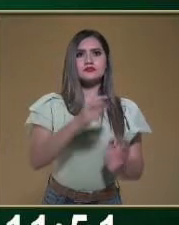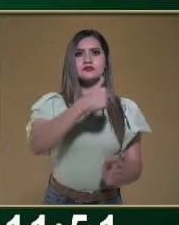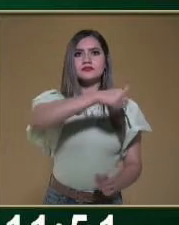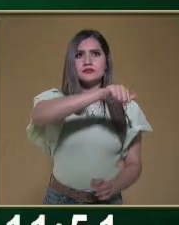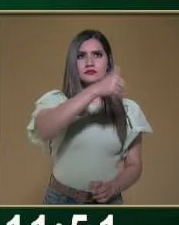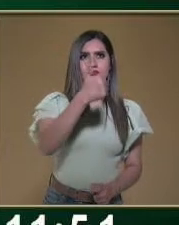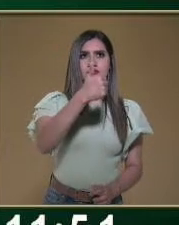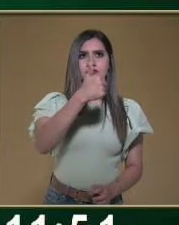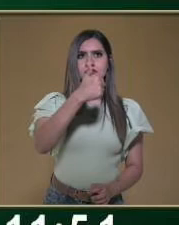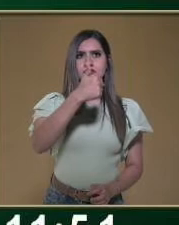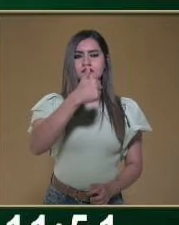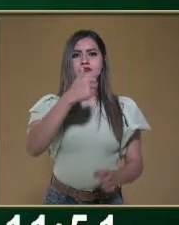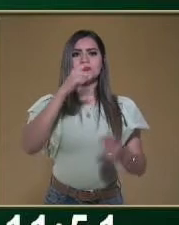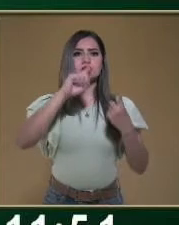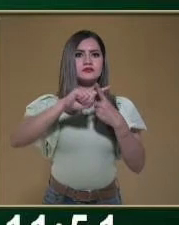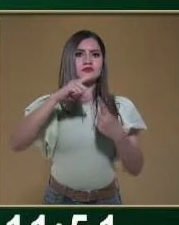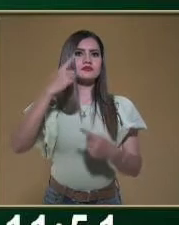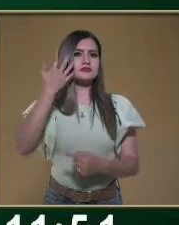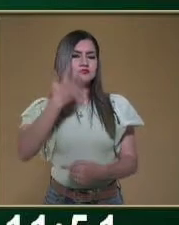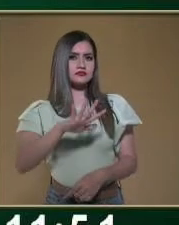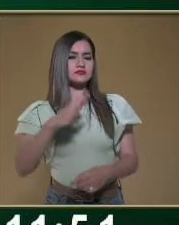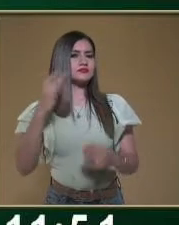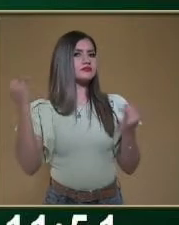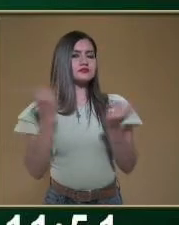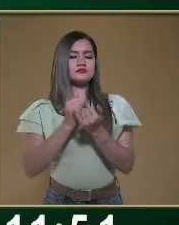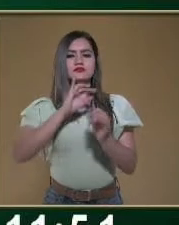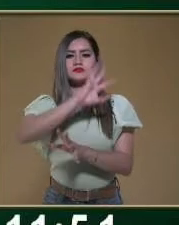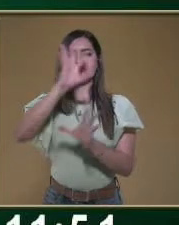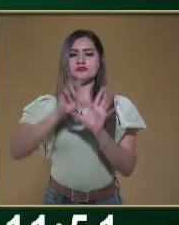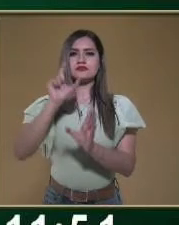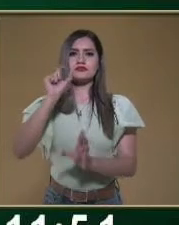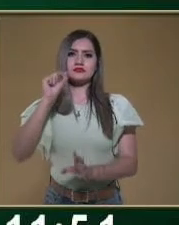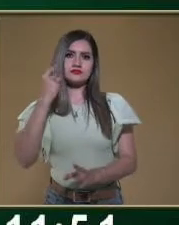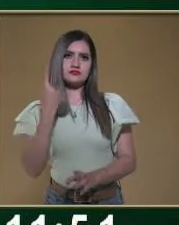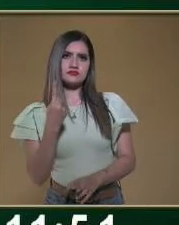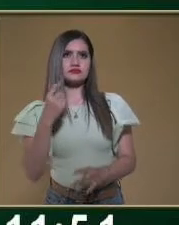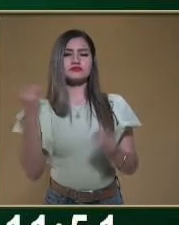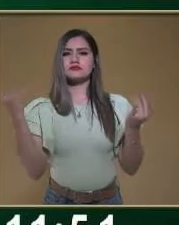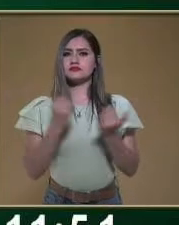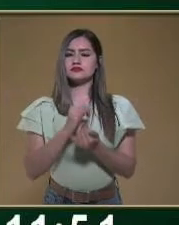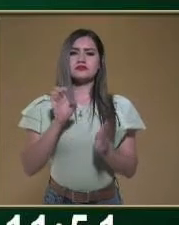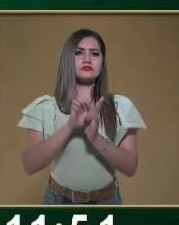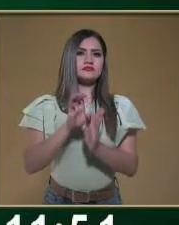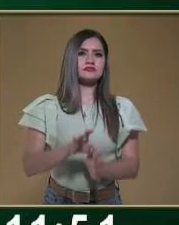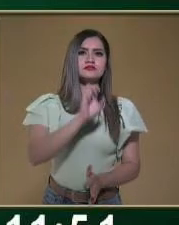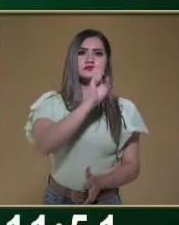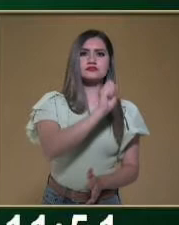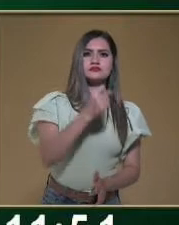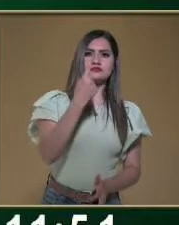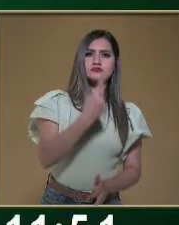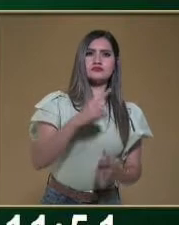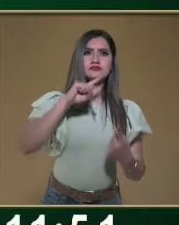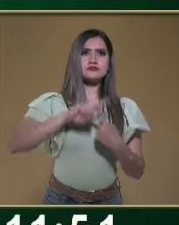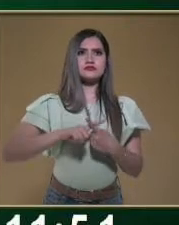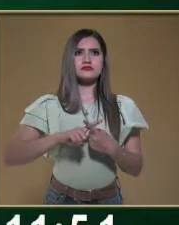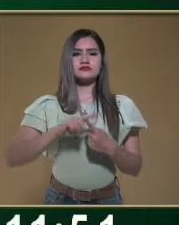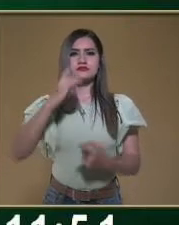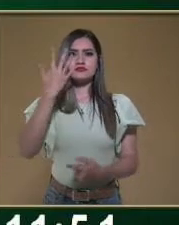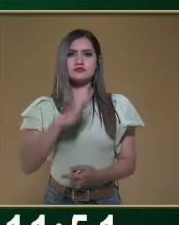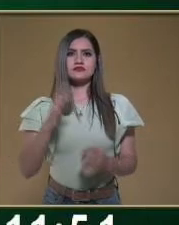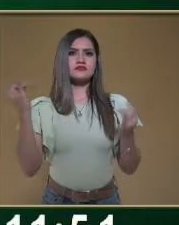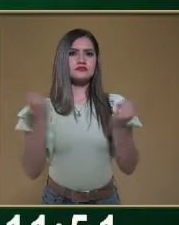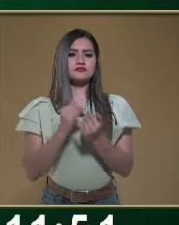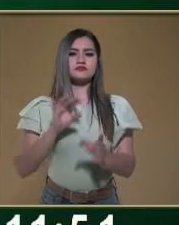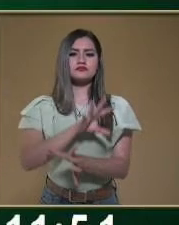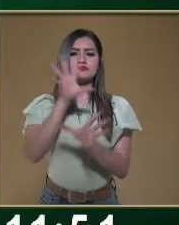a 21 y 61 más 10 es igual a 71. Esos dos datos son muy importantes